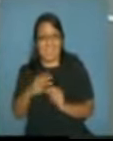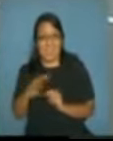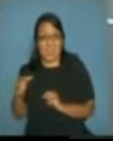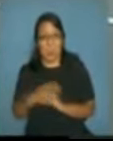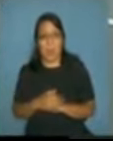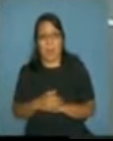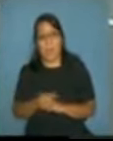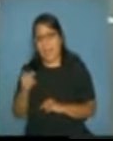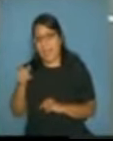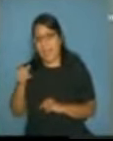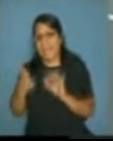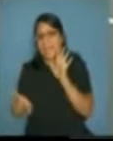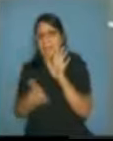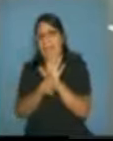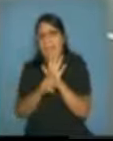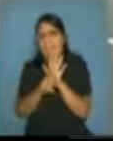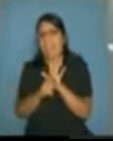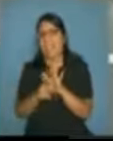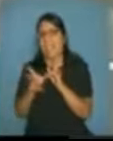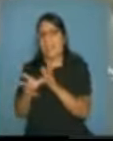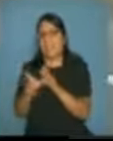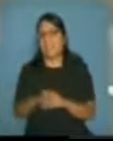tilda por la ley